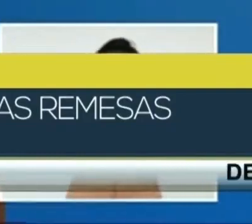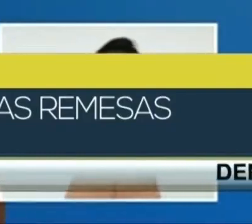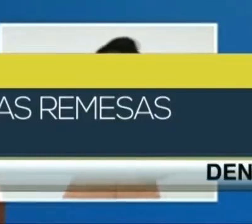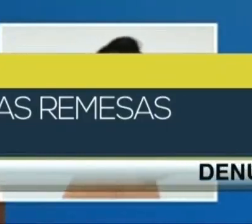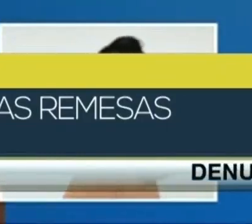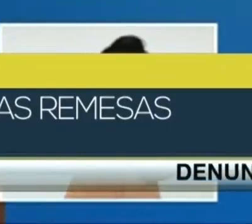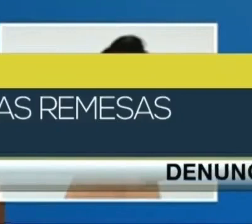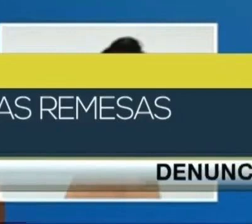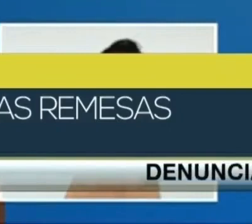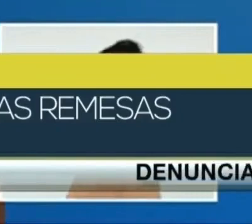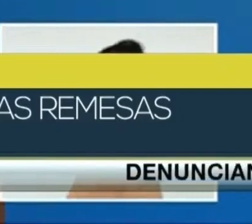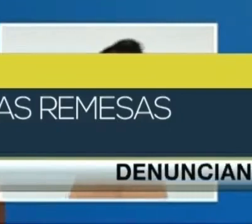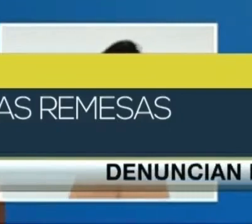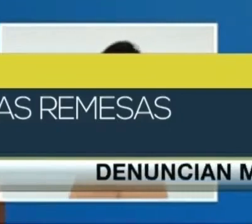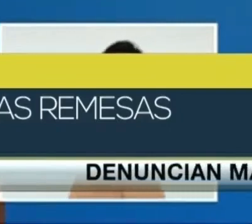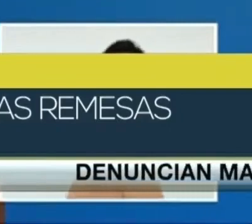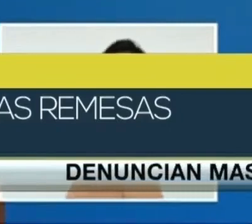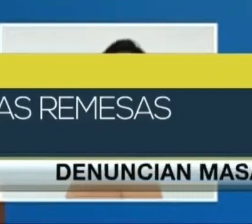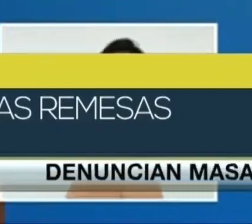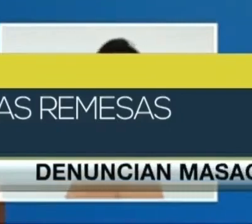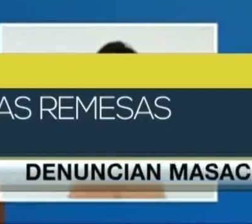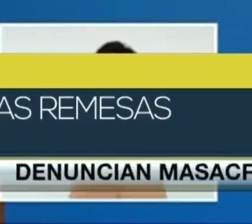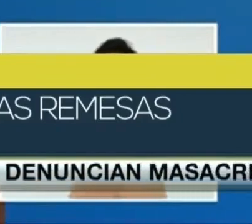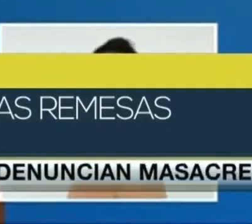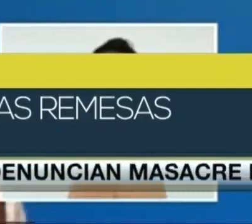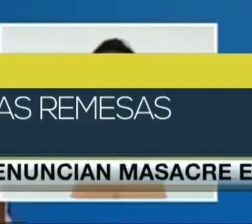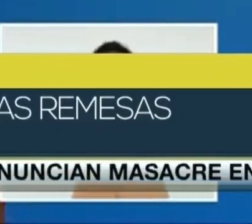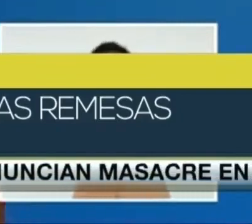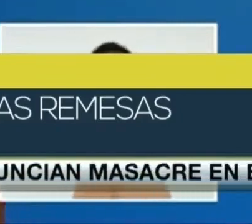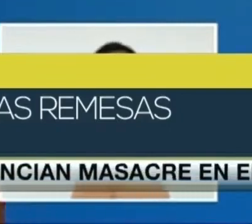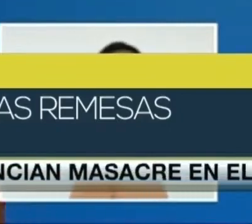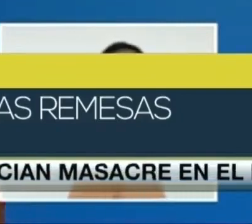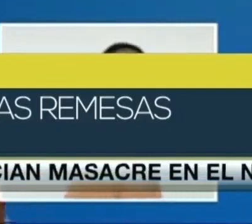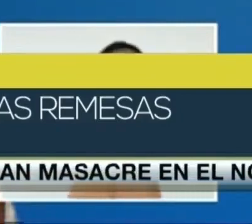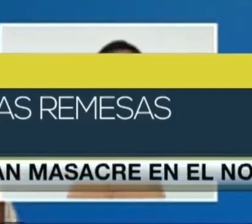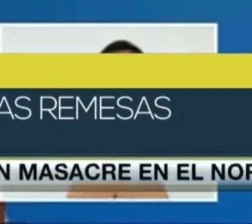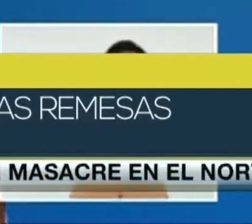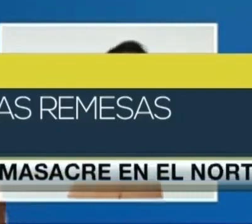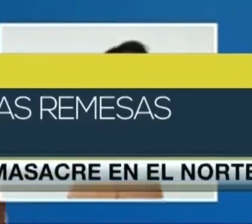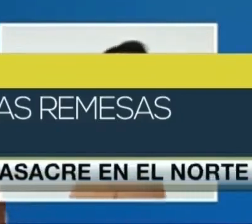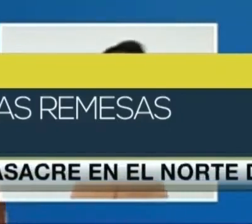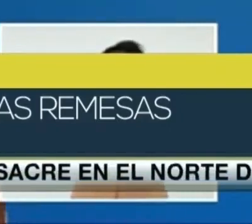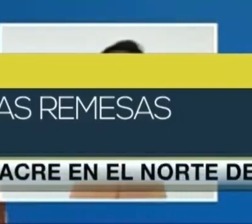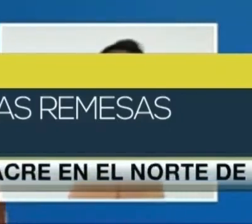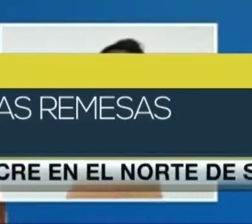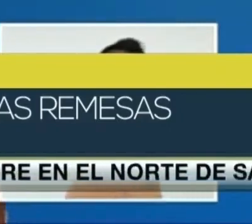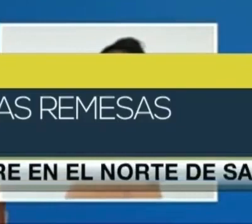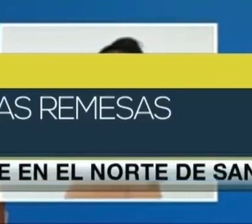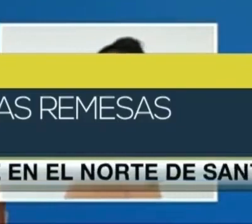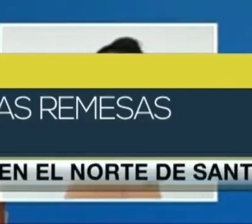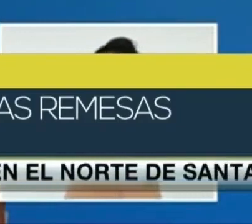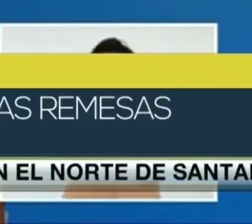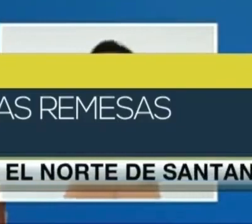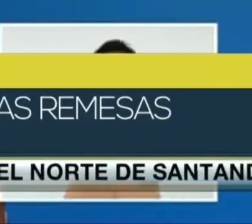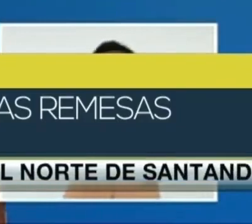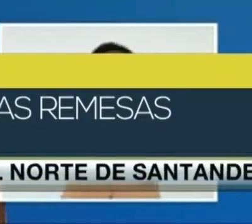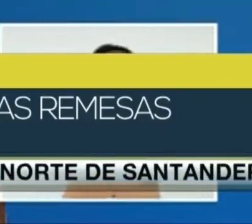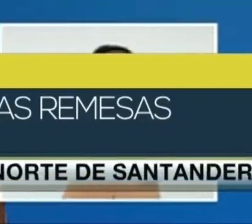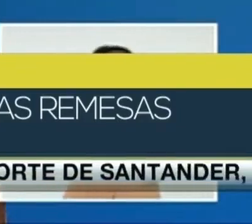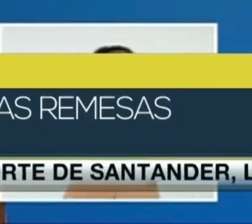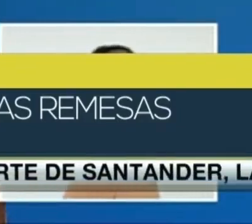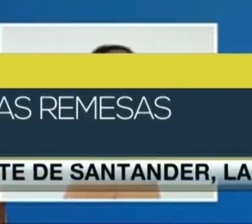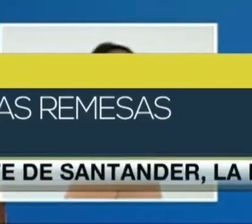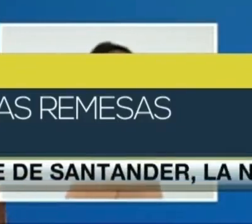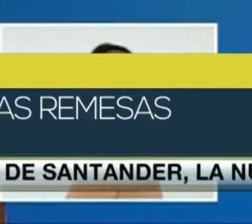los ciudadanos, y no se imagina uno cuál es la complejidad técnica, que realmente no